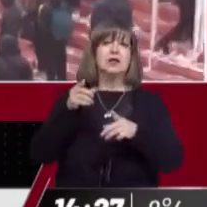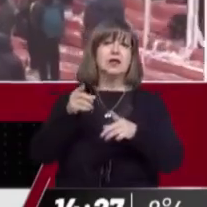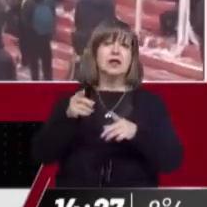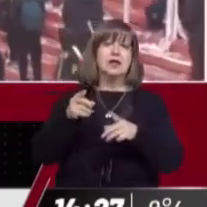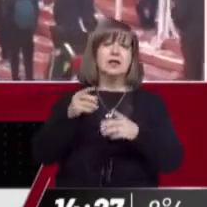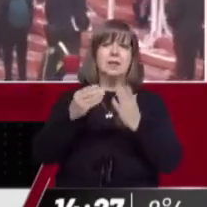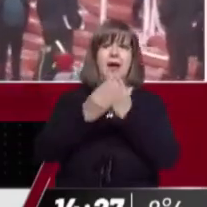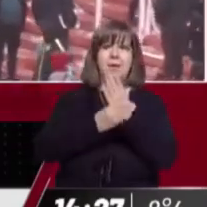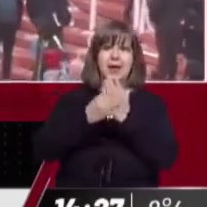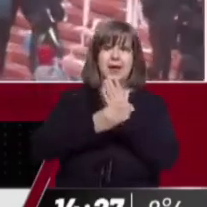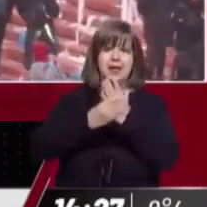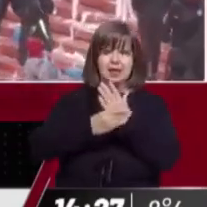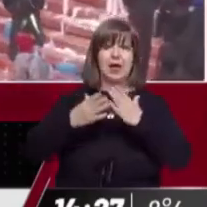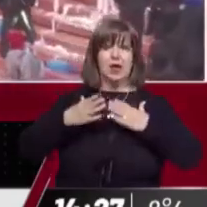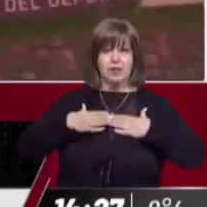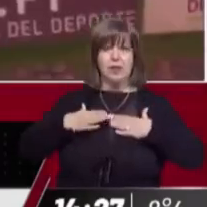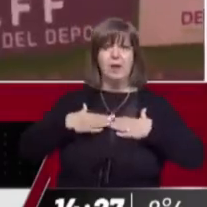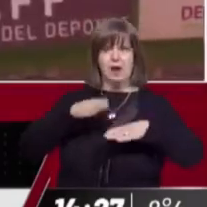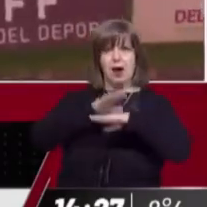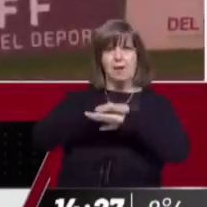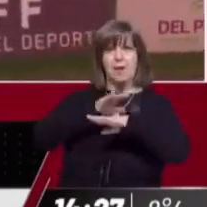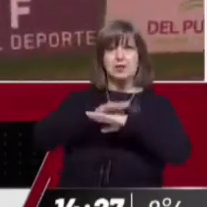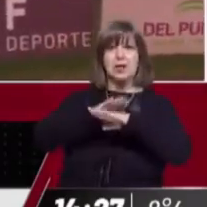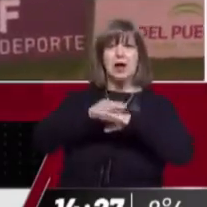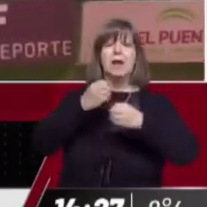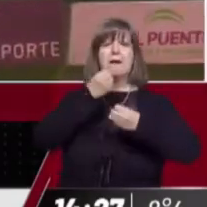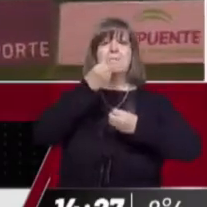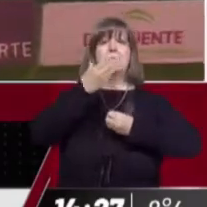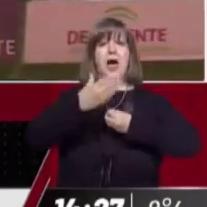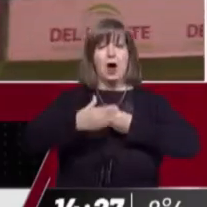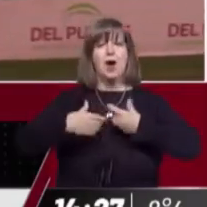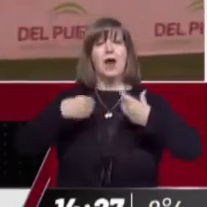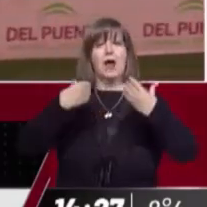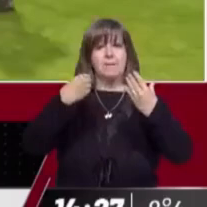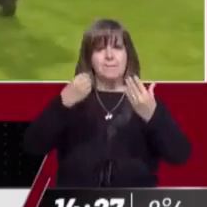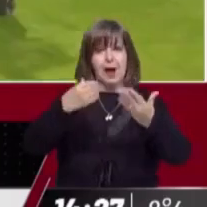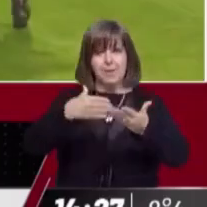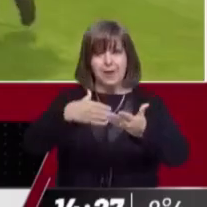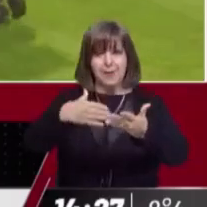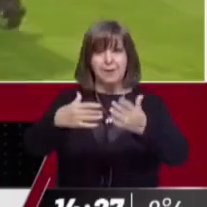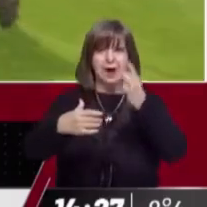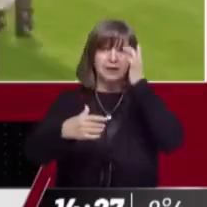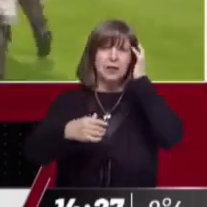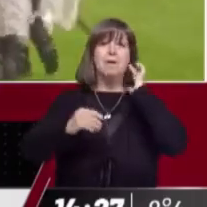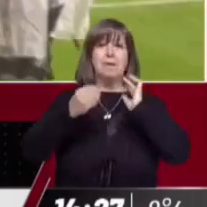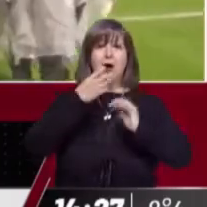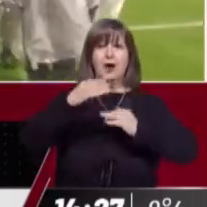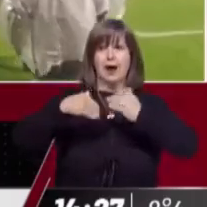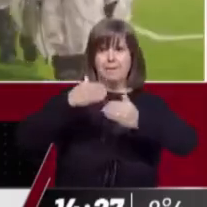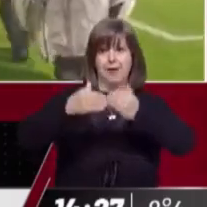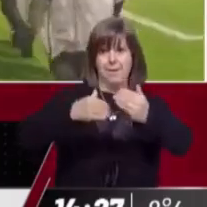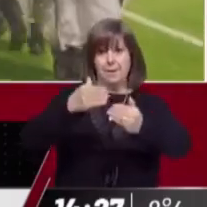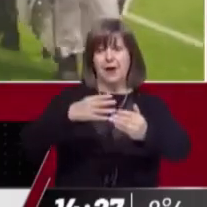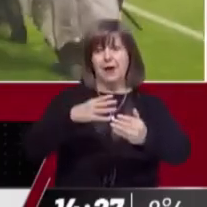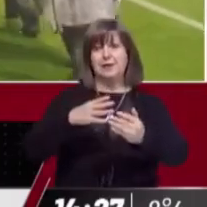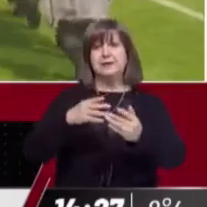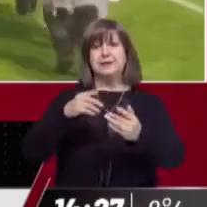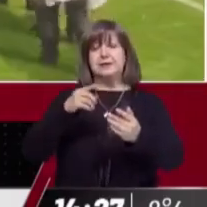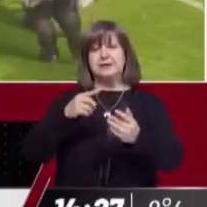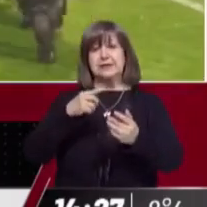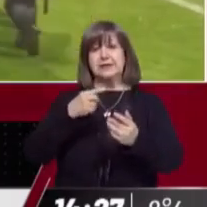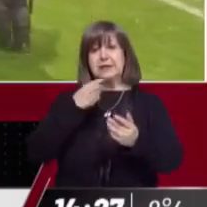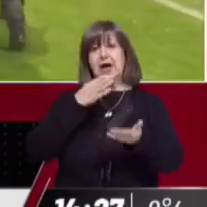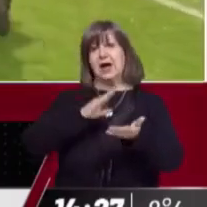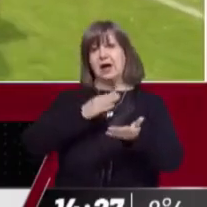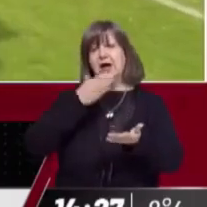desde el Ministerio nos hemos comprometido en mejorar aún más de todo lo que venimos trabajando en el último